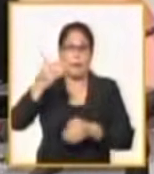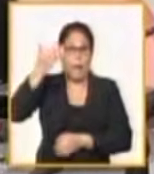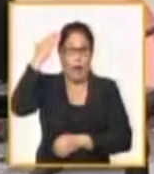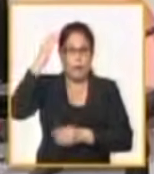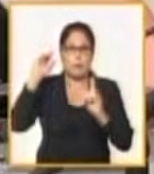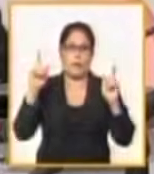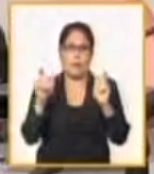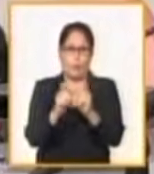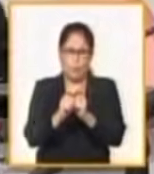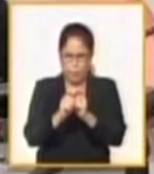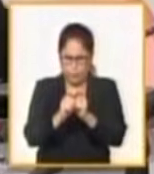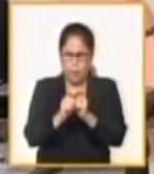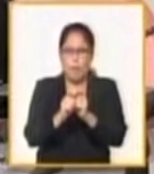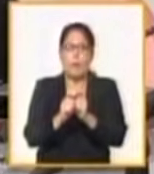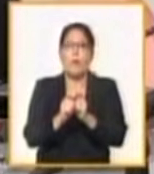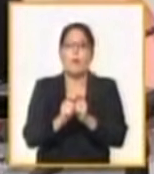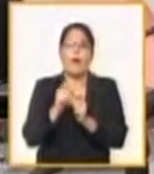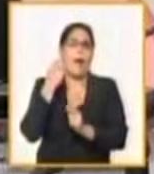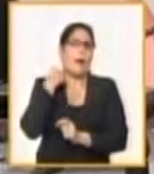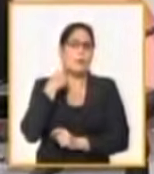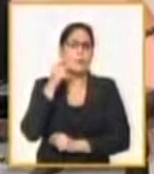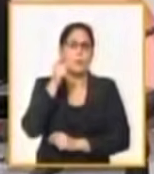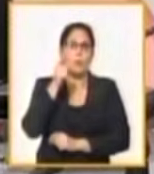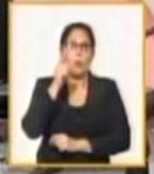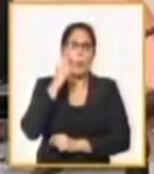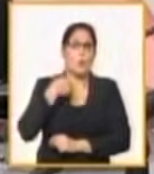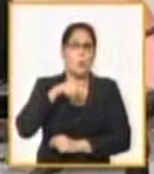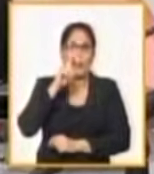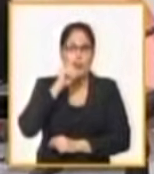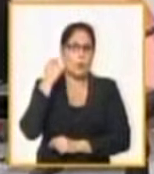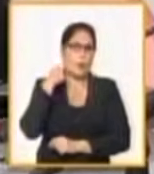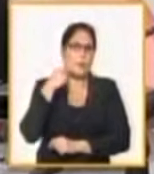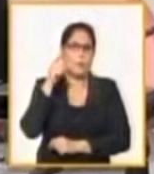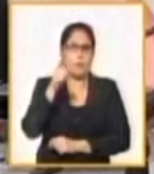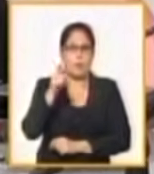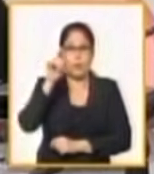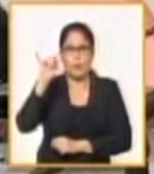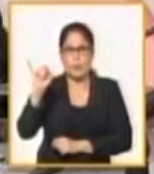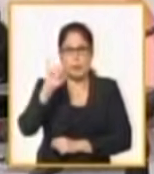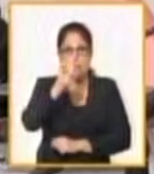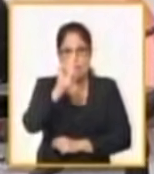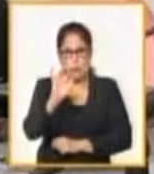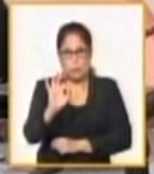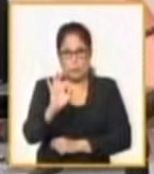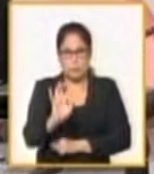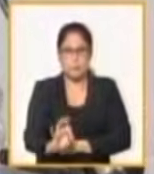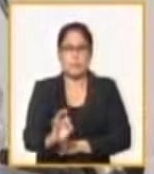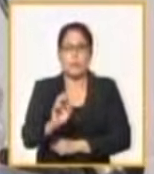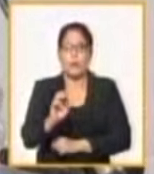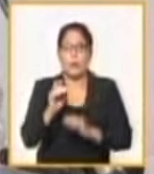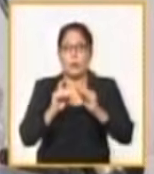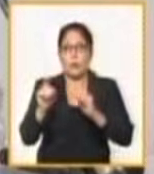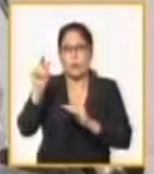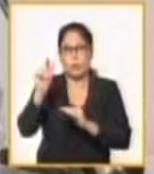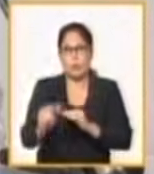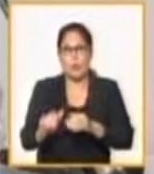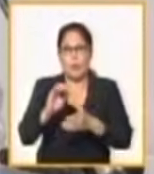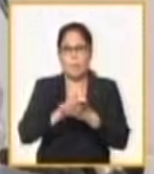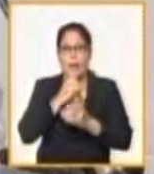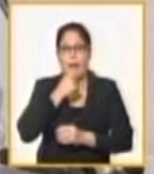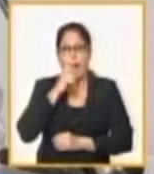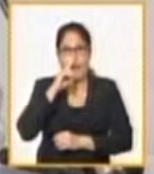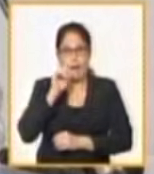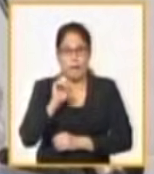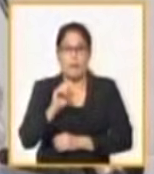encuentro histórico de junio de 1961. También me acompaña la doctora Marlene Vázquez Pérez, directora